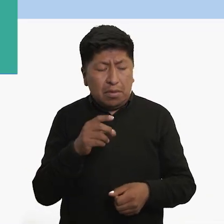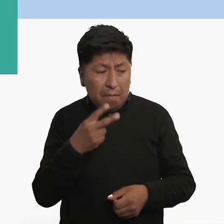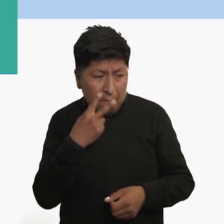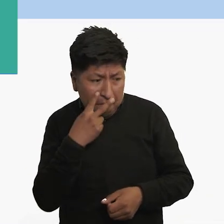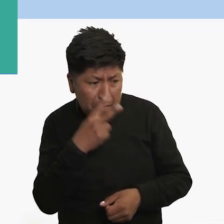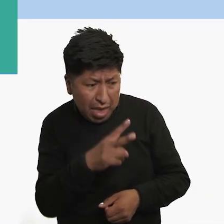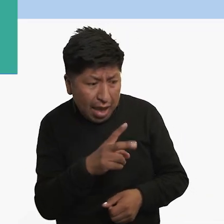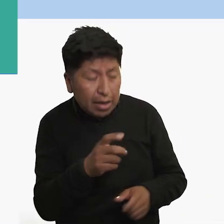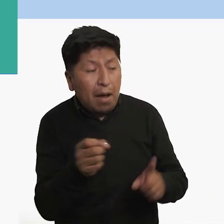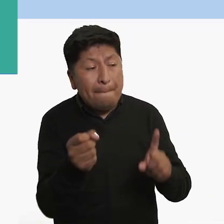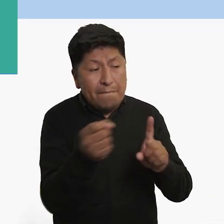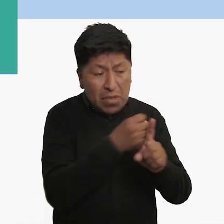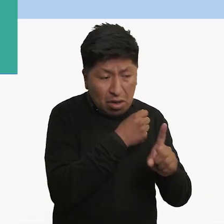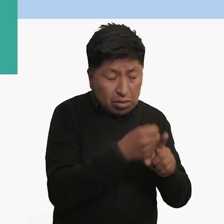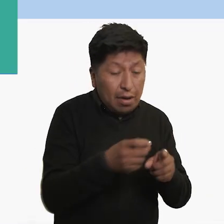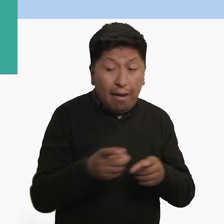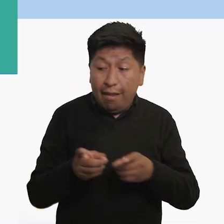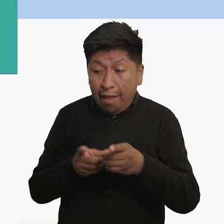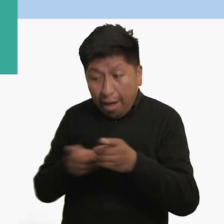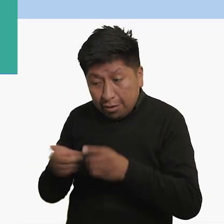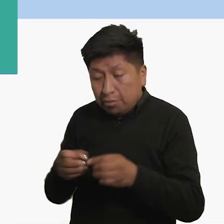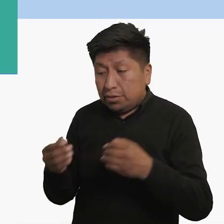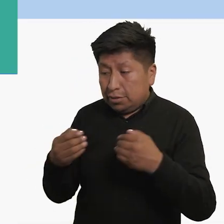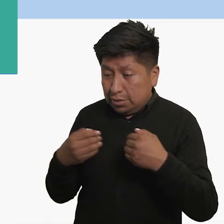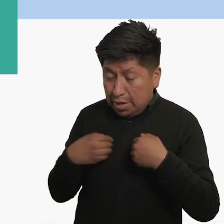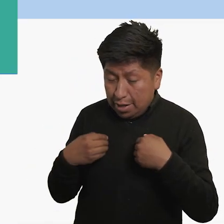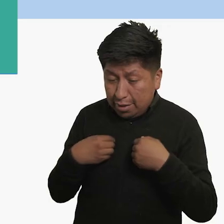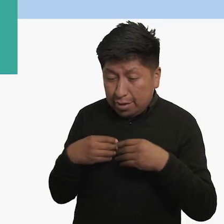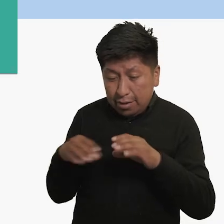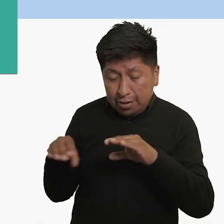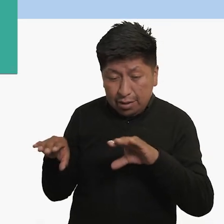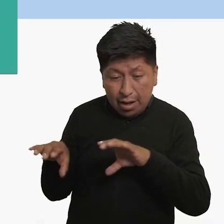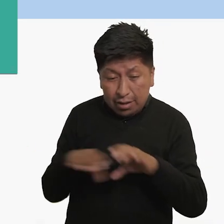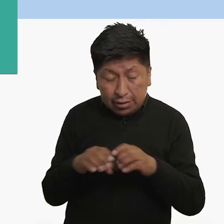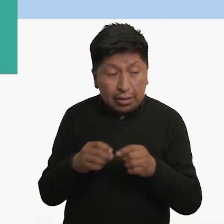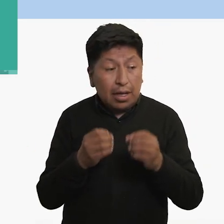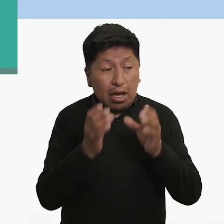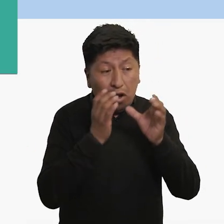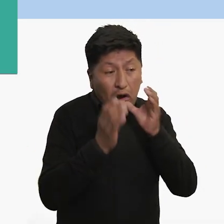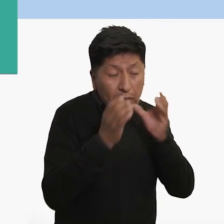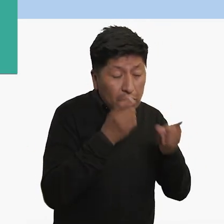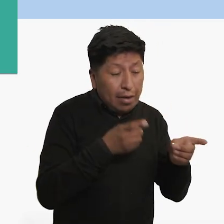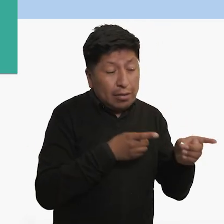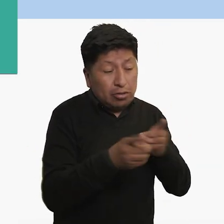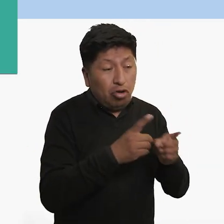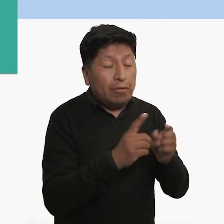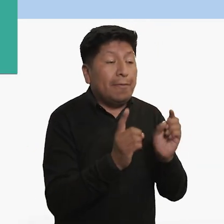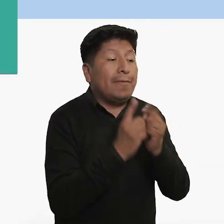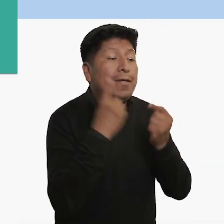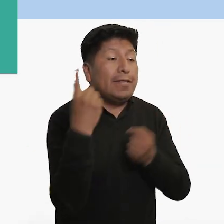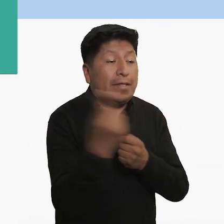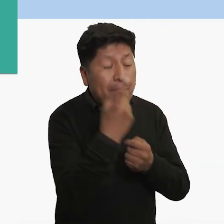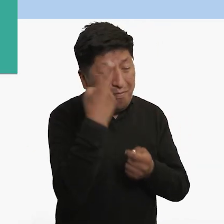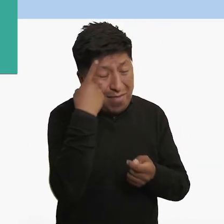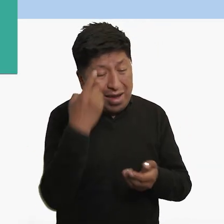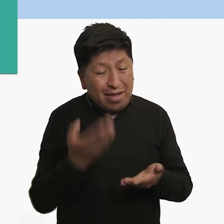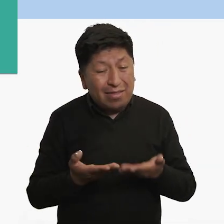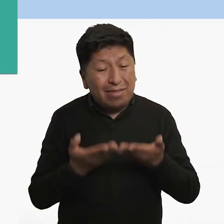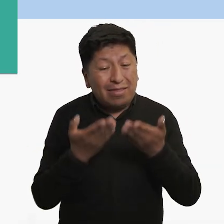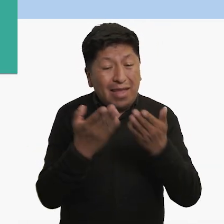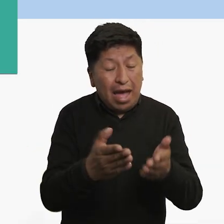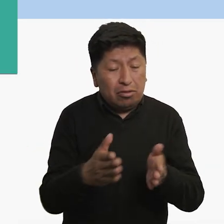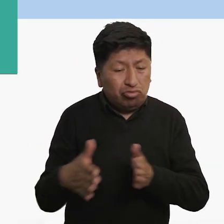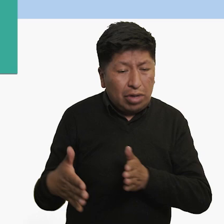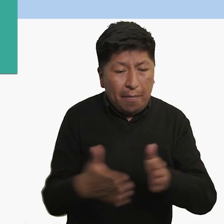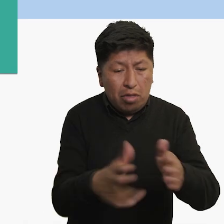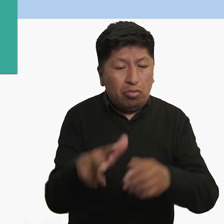sean sindicados de los hechos de violencia, la directora o director de la unidad educativa también debe comunicar a la Dirección Distrital Educativa para implementar